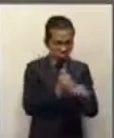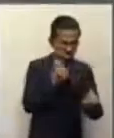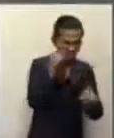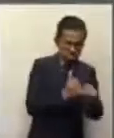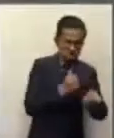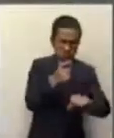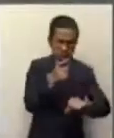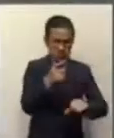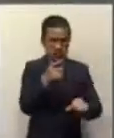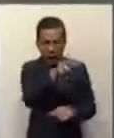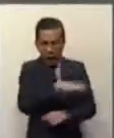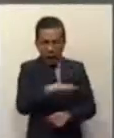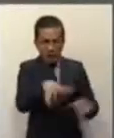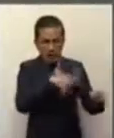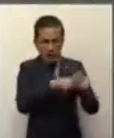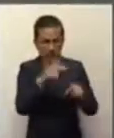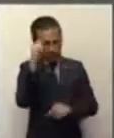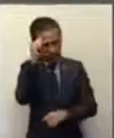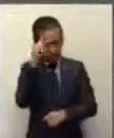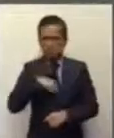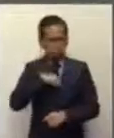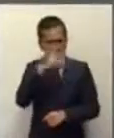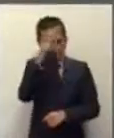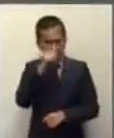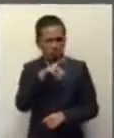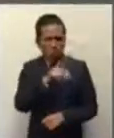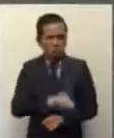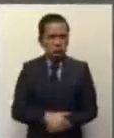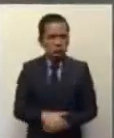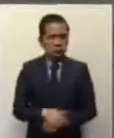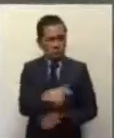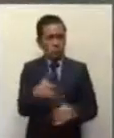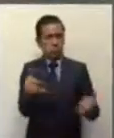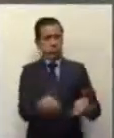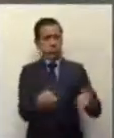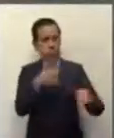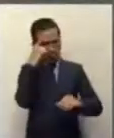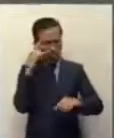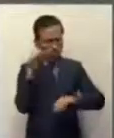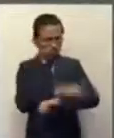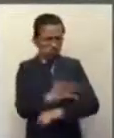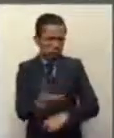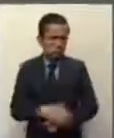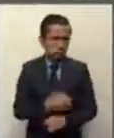cometer en Texcoco si persiste la necedad de seguir construyendo el aeropuerto. Concluya. Muchas gracias. Gracias.